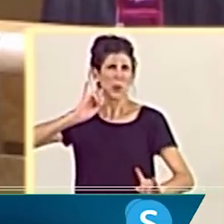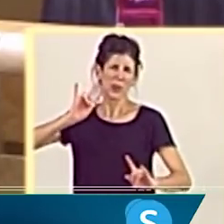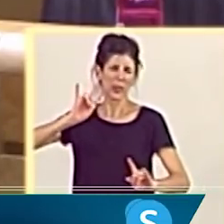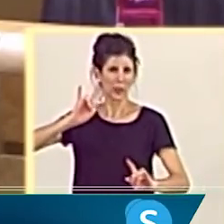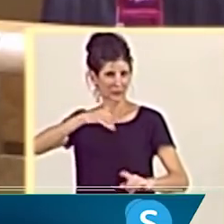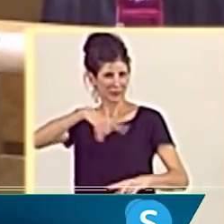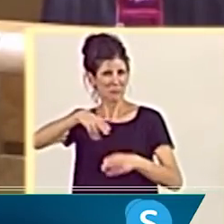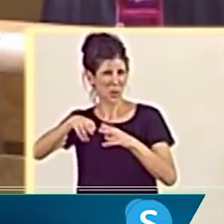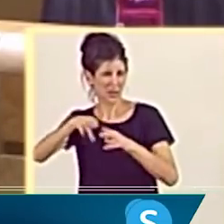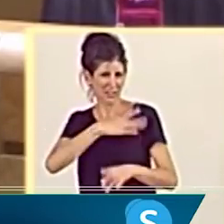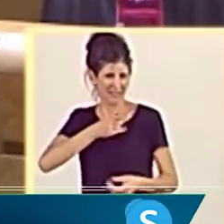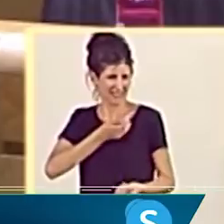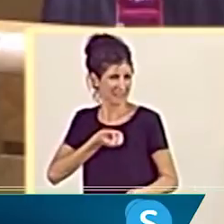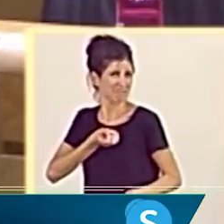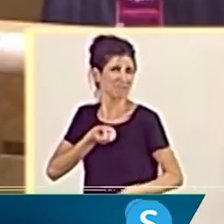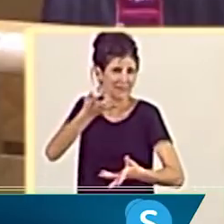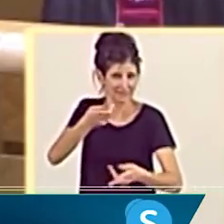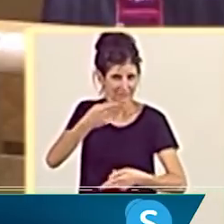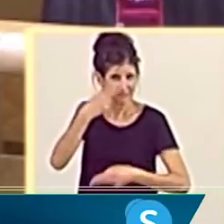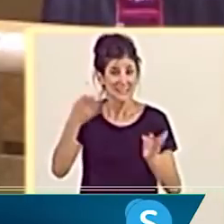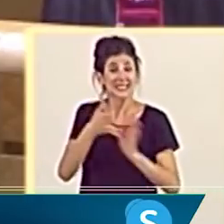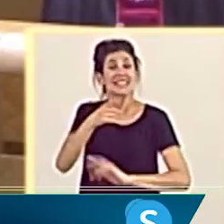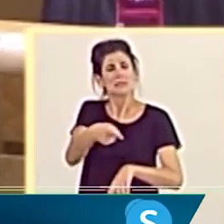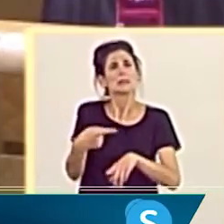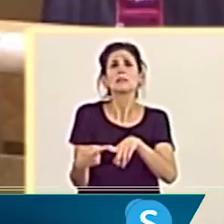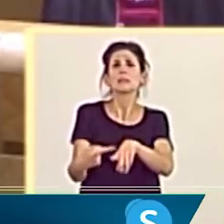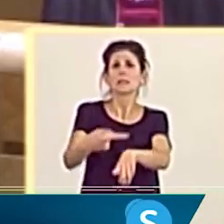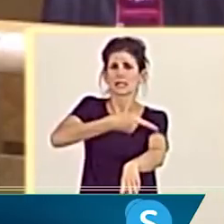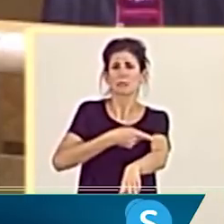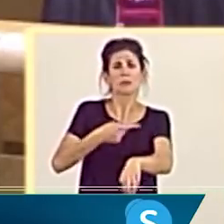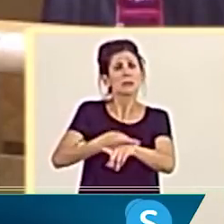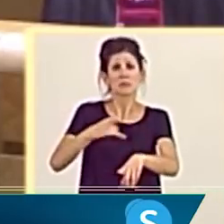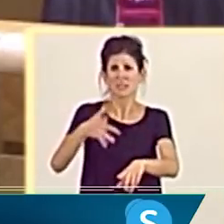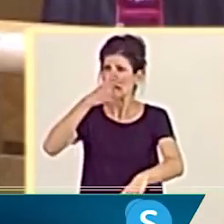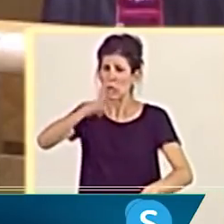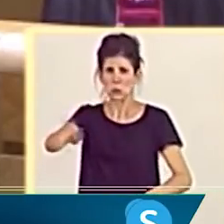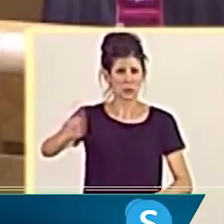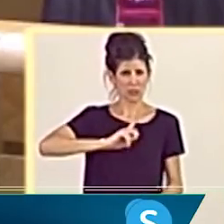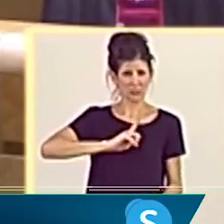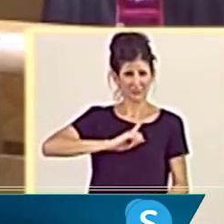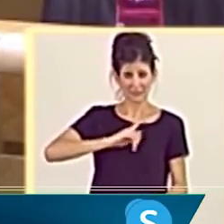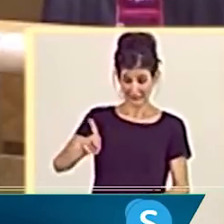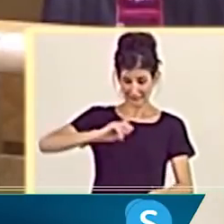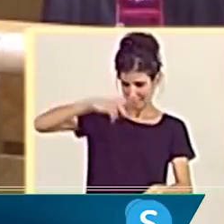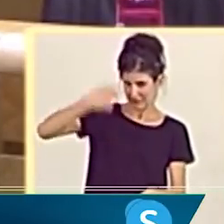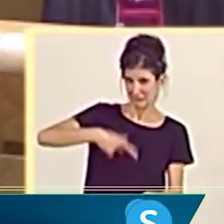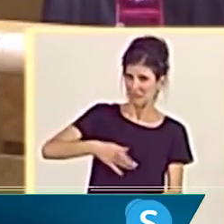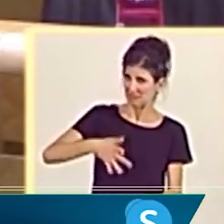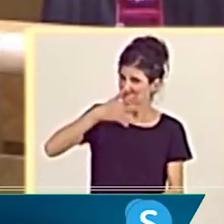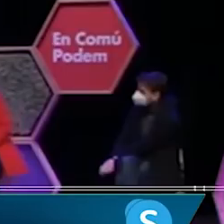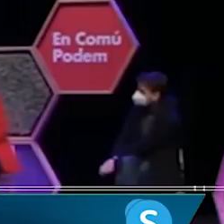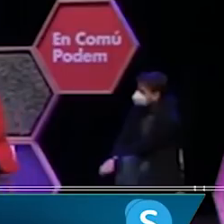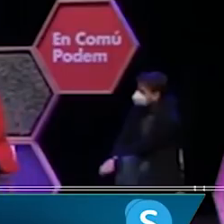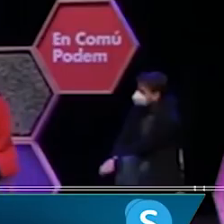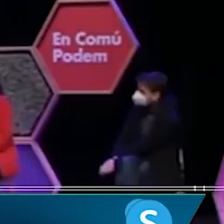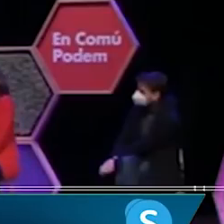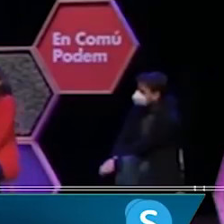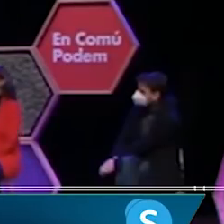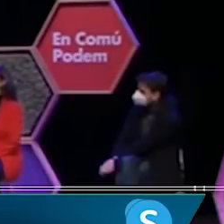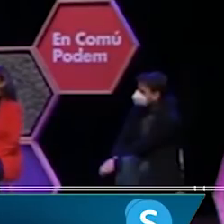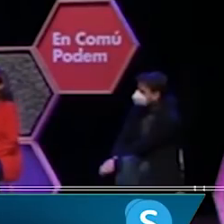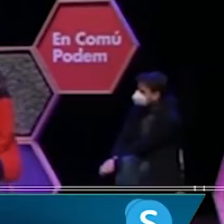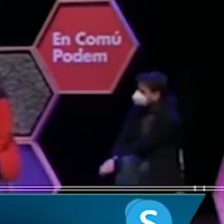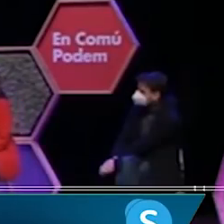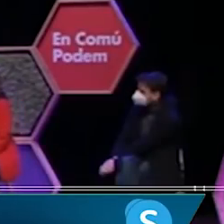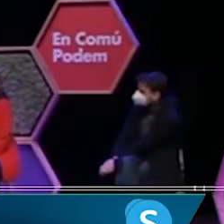Pablo Iglesias ha visto que Sánchez se ha acercado más a Ciudadanos que a Podemos en los últimos tiempos. Y claro, lo que